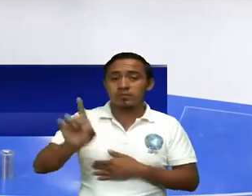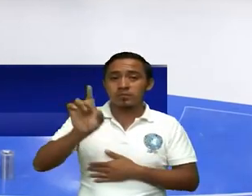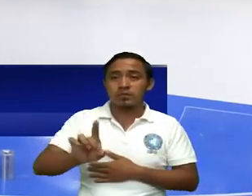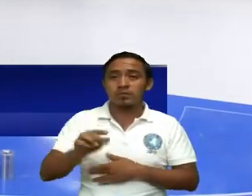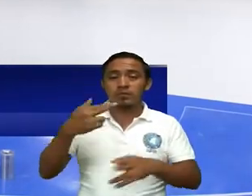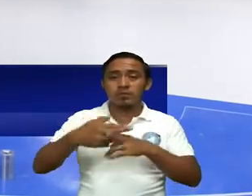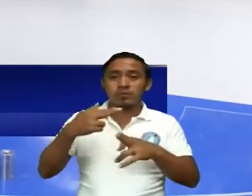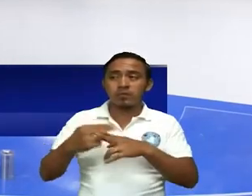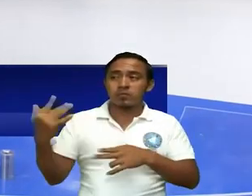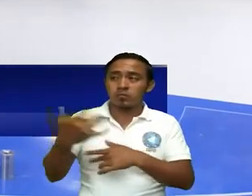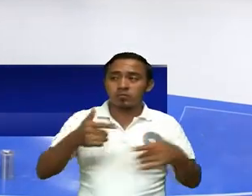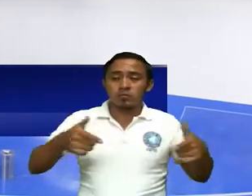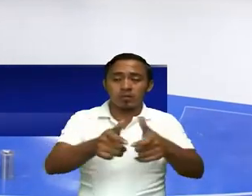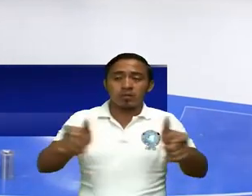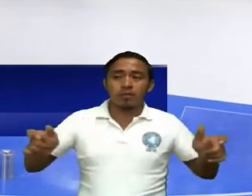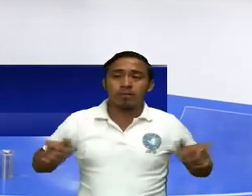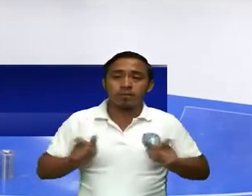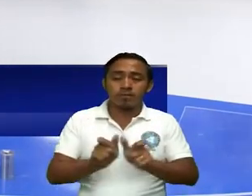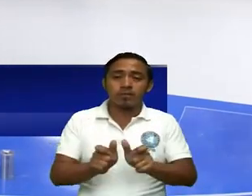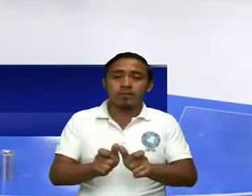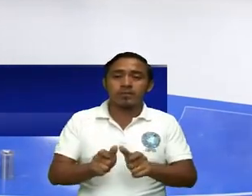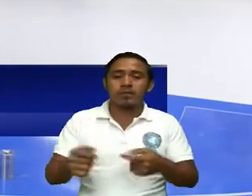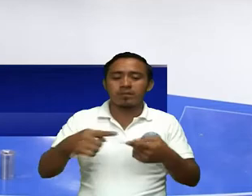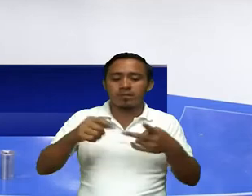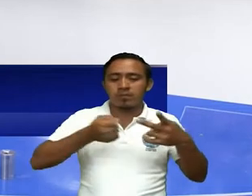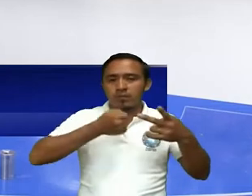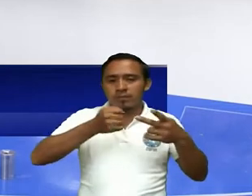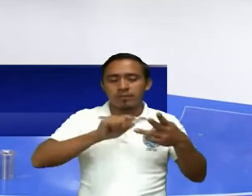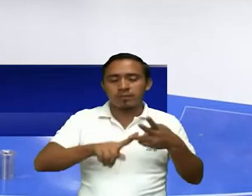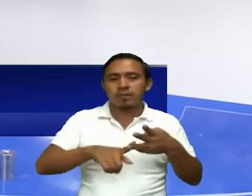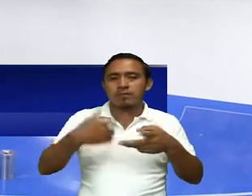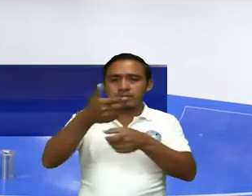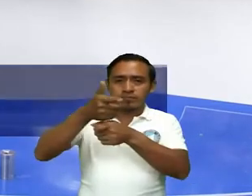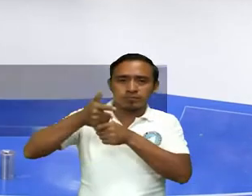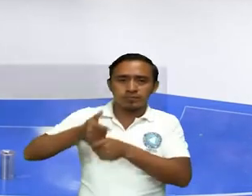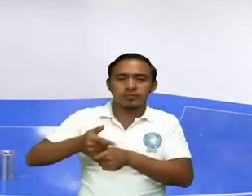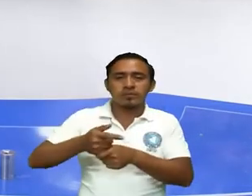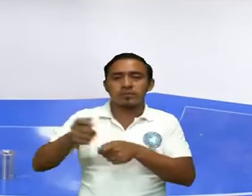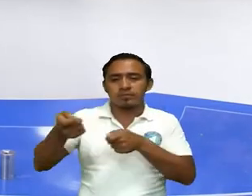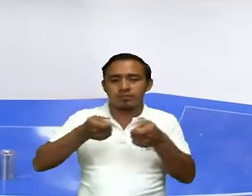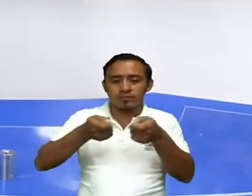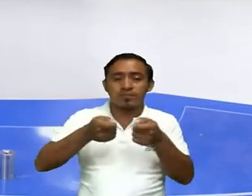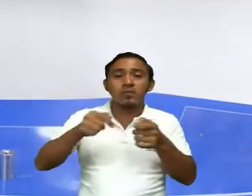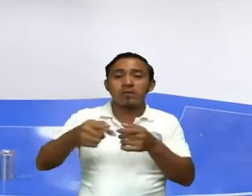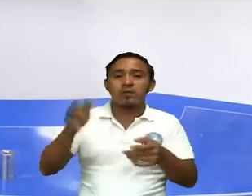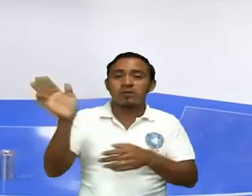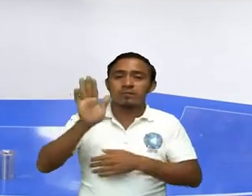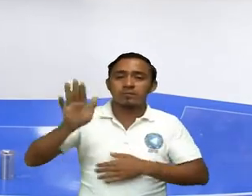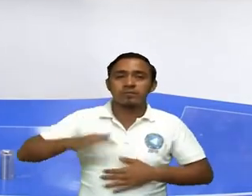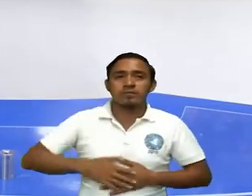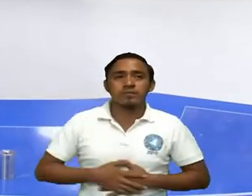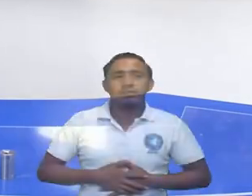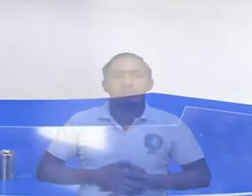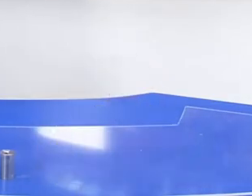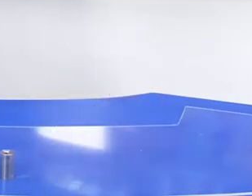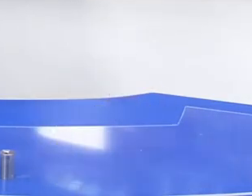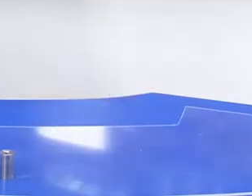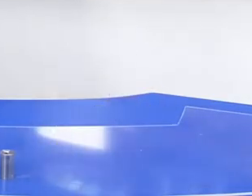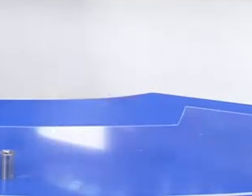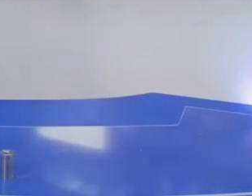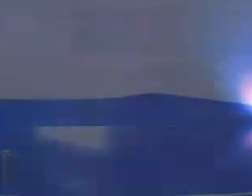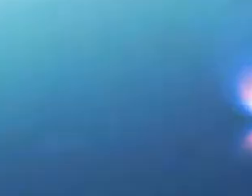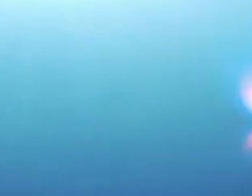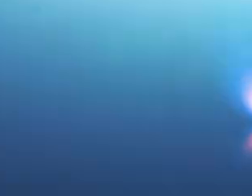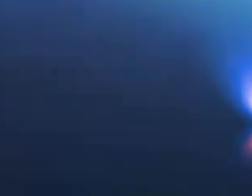y en nombre del equipo de producción, periodistas, editores, camarógrafos y Control Master, nos despedimos.